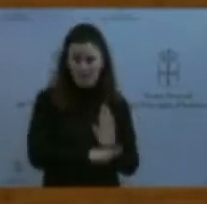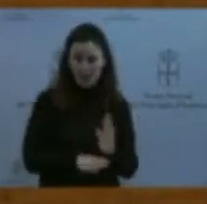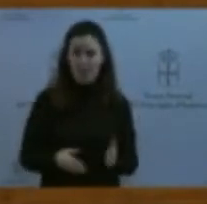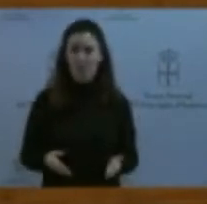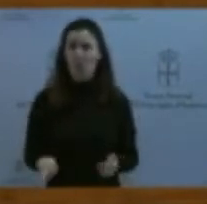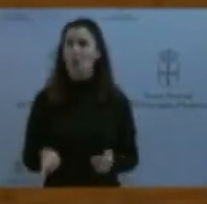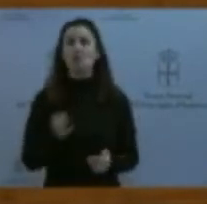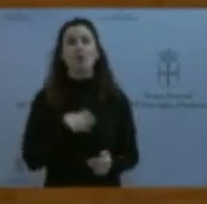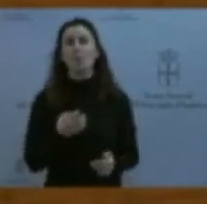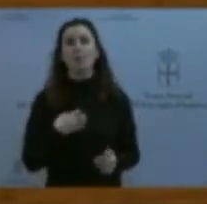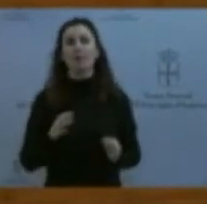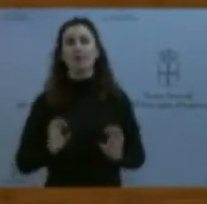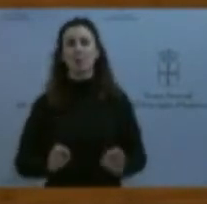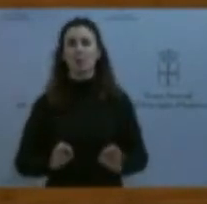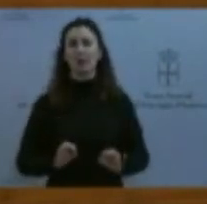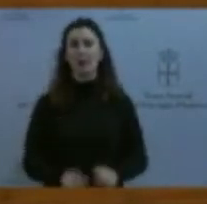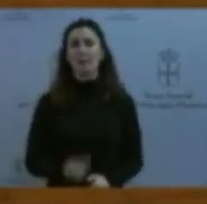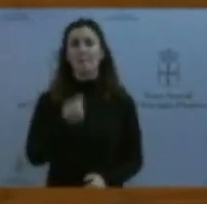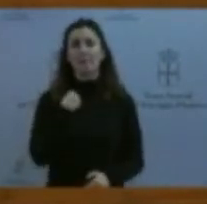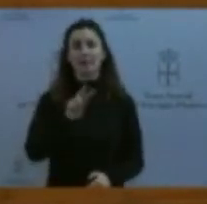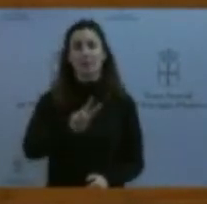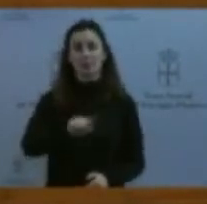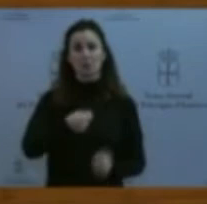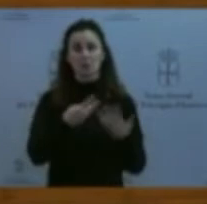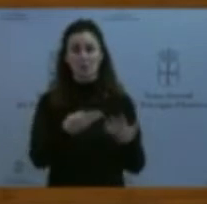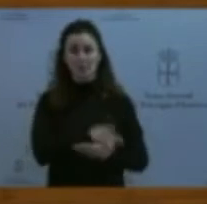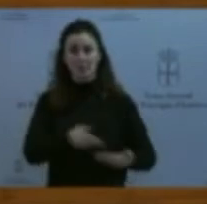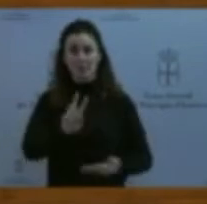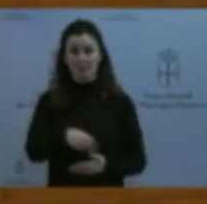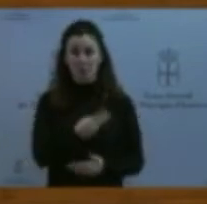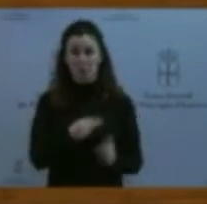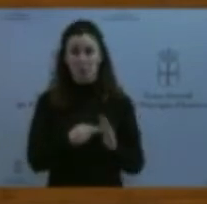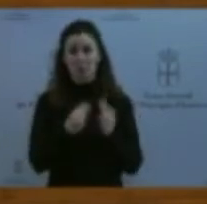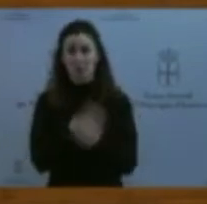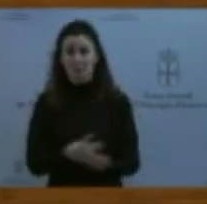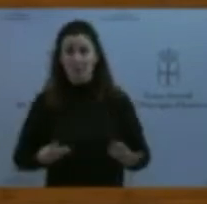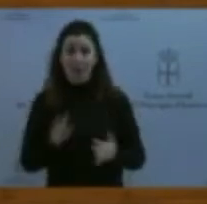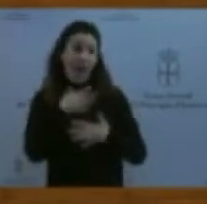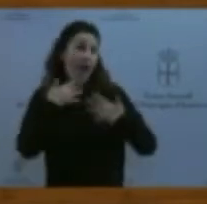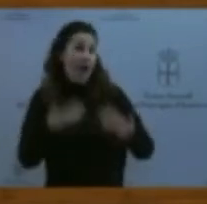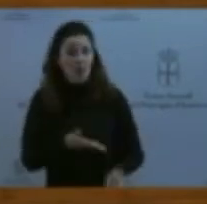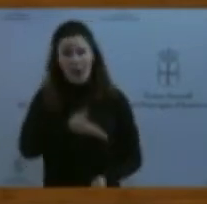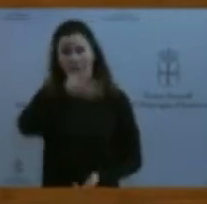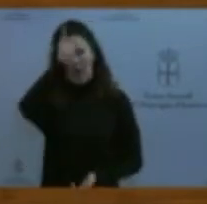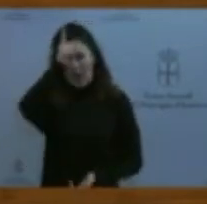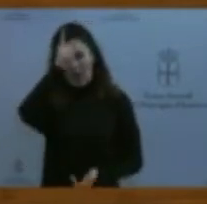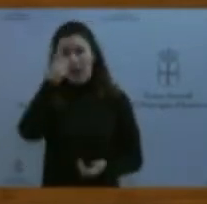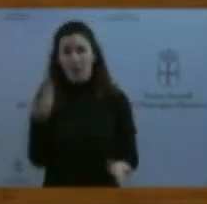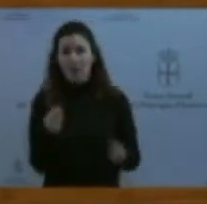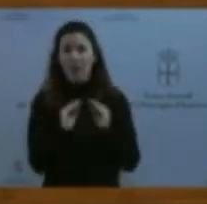2,9 millones de euros de 2018 y que ustedes ahora lo que van a tener que hacer, pues,